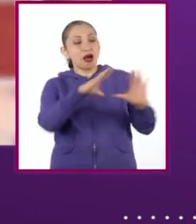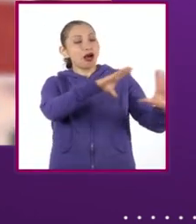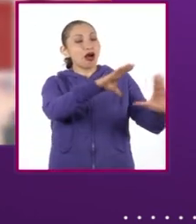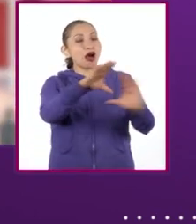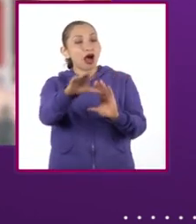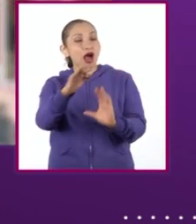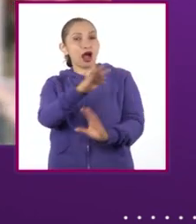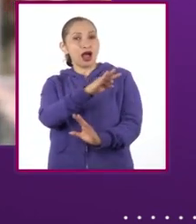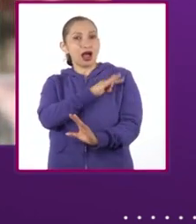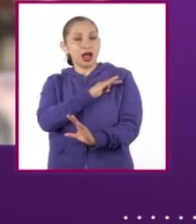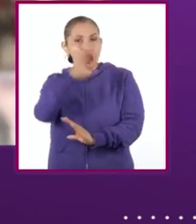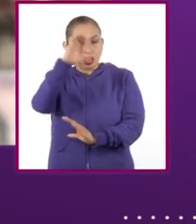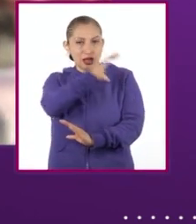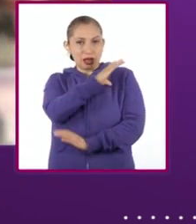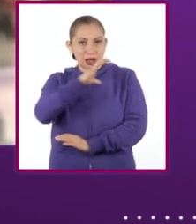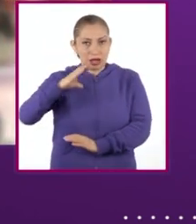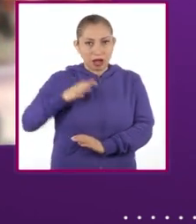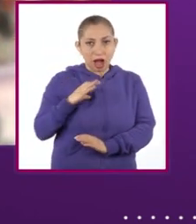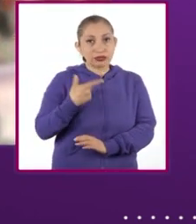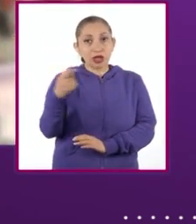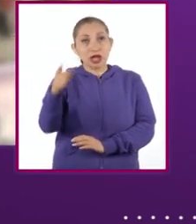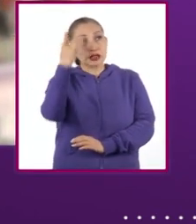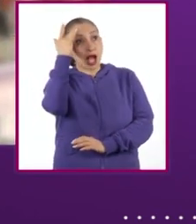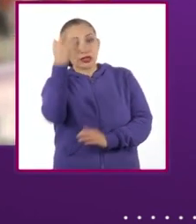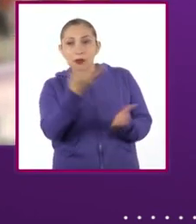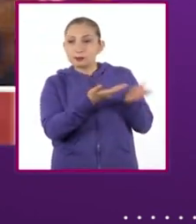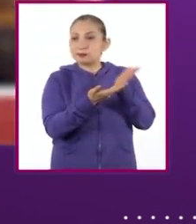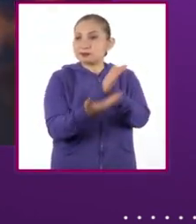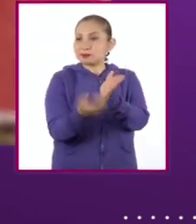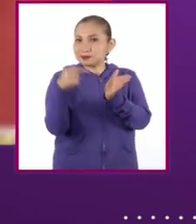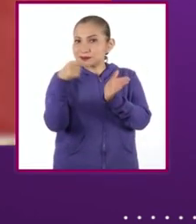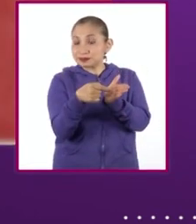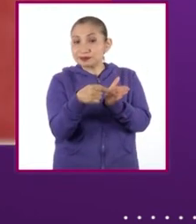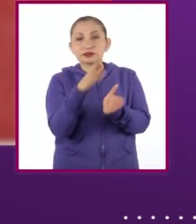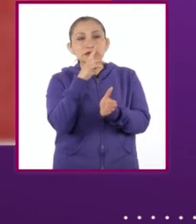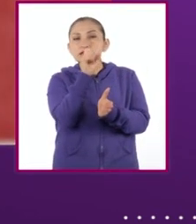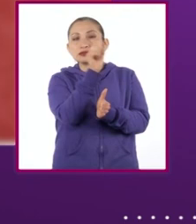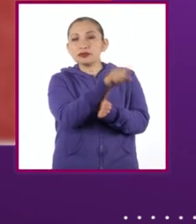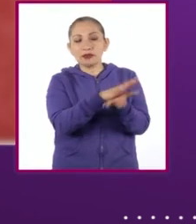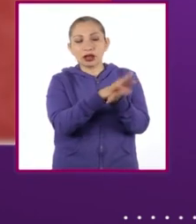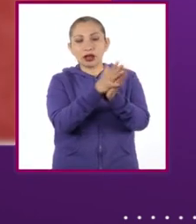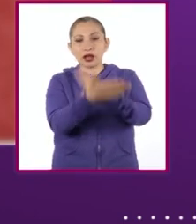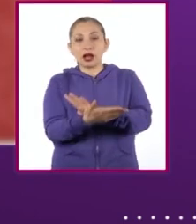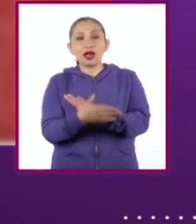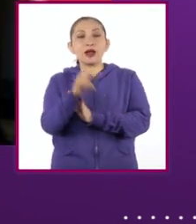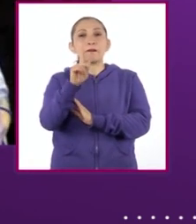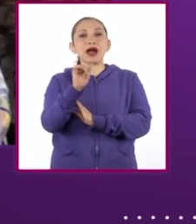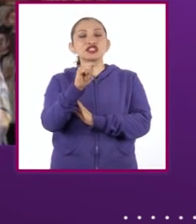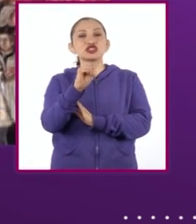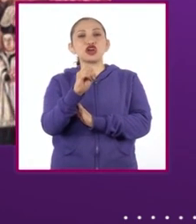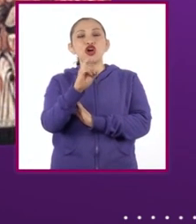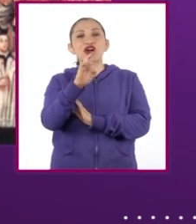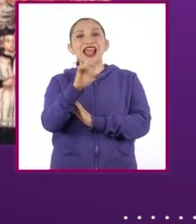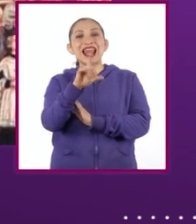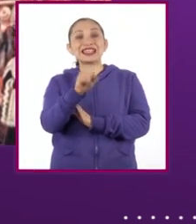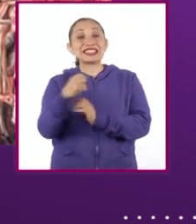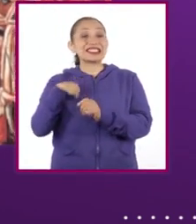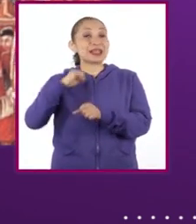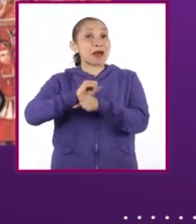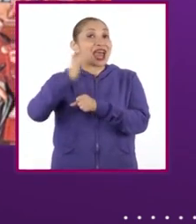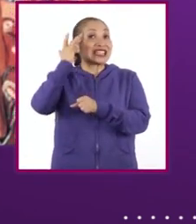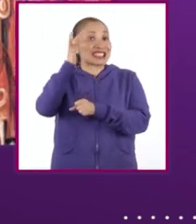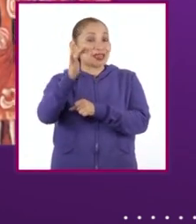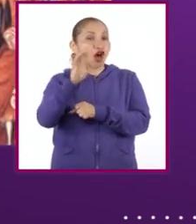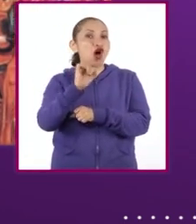enseñar la fe cristiana y rendir culto a sus santos. Resultado de esto son las pastorelas y las festividades de Semana Santa